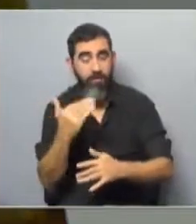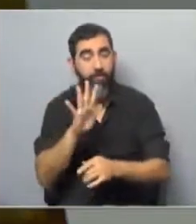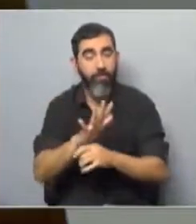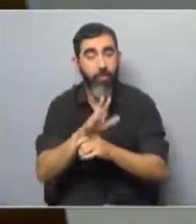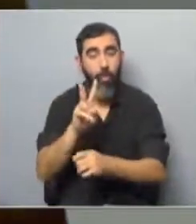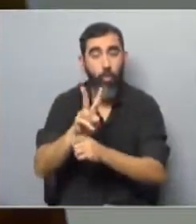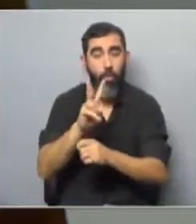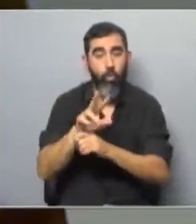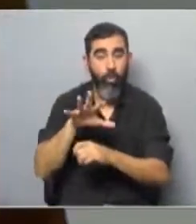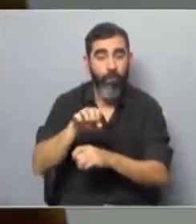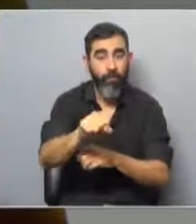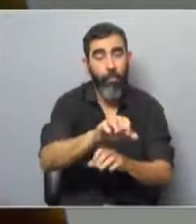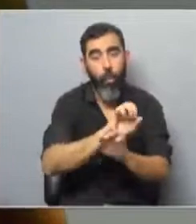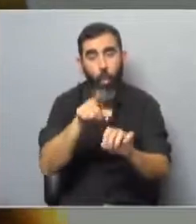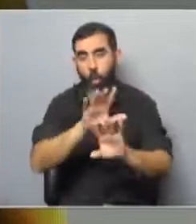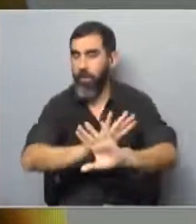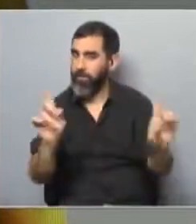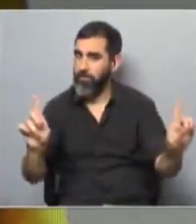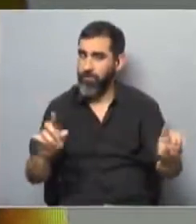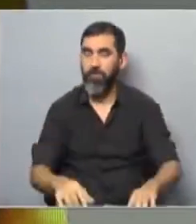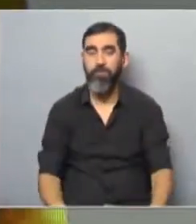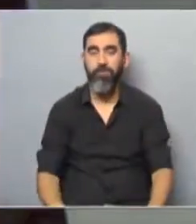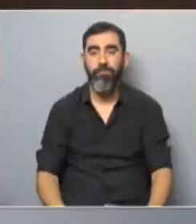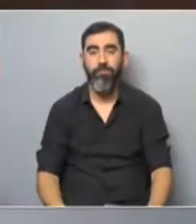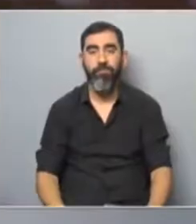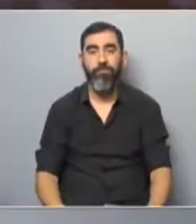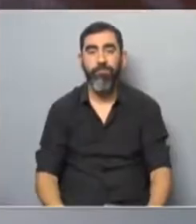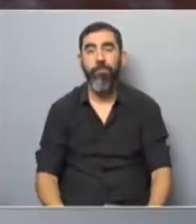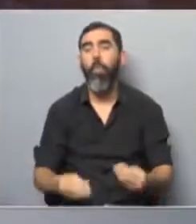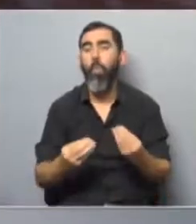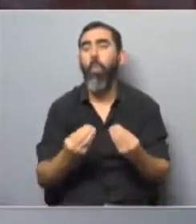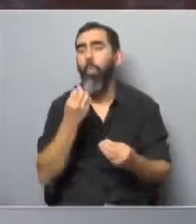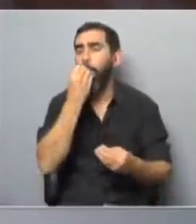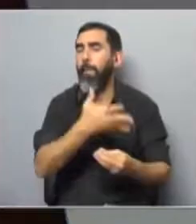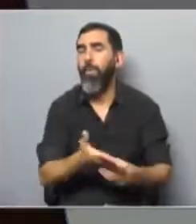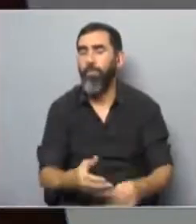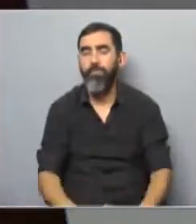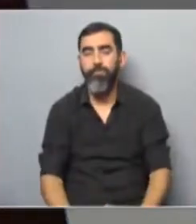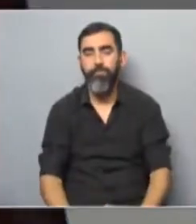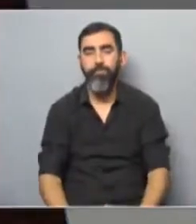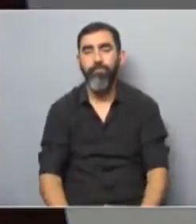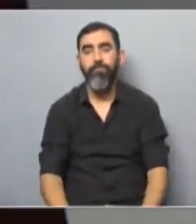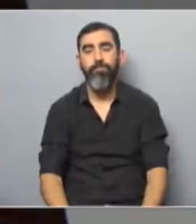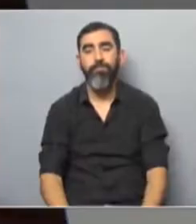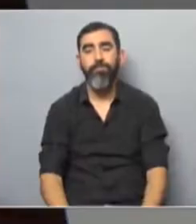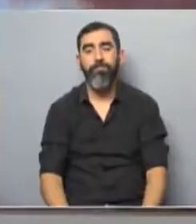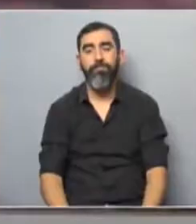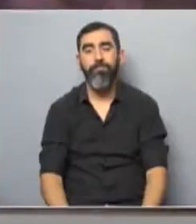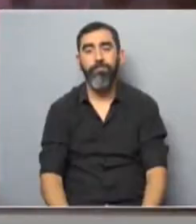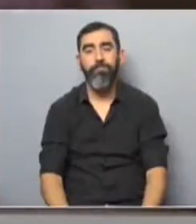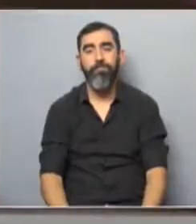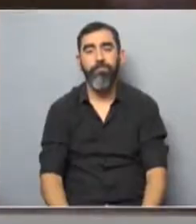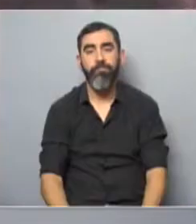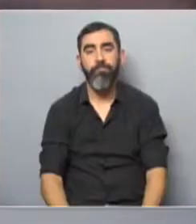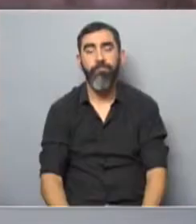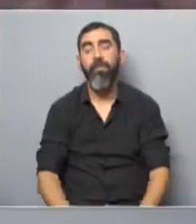de control de invasoras, ¿o no es por ahí el camino? ¿Cómo lo ven ustedes de la academia? Mira,